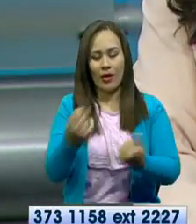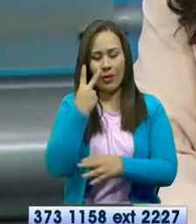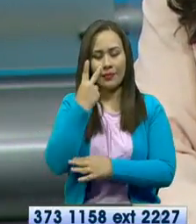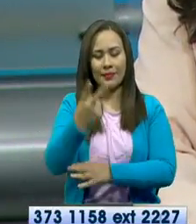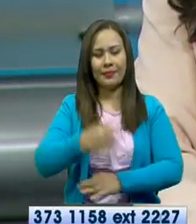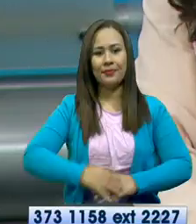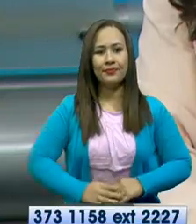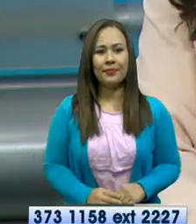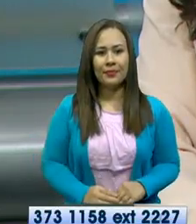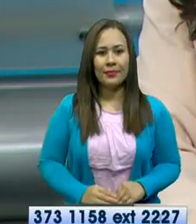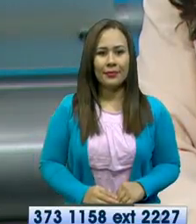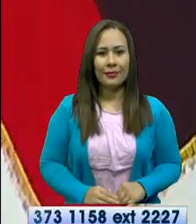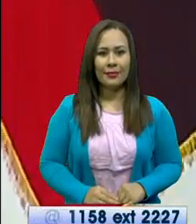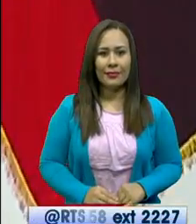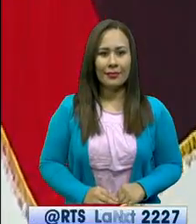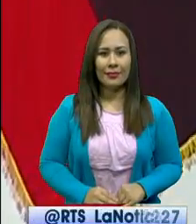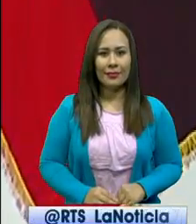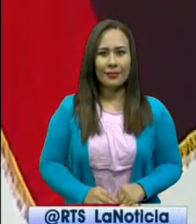declaraciones.